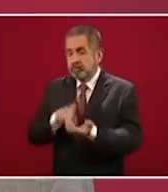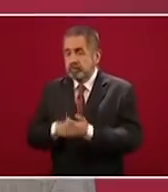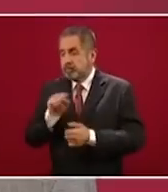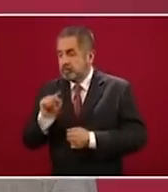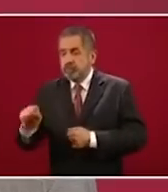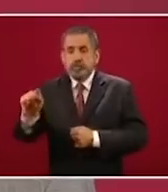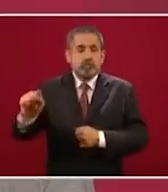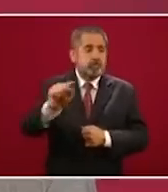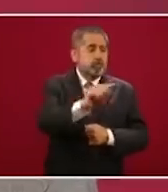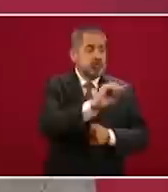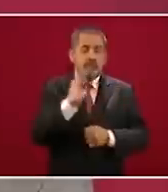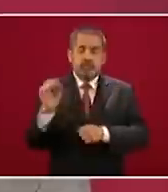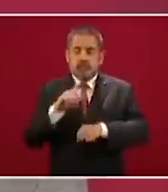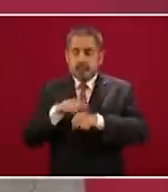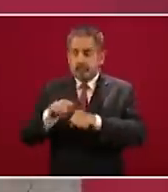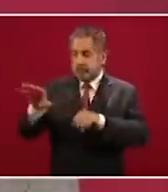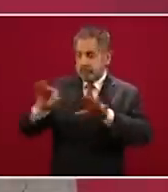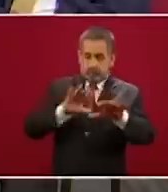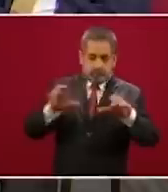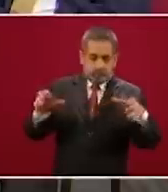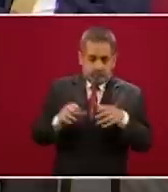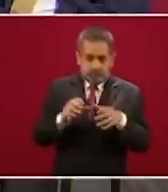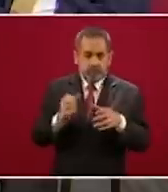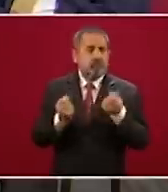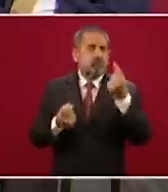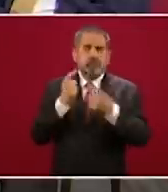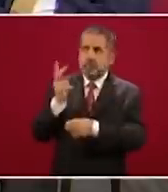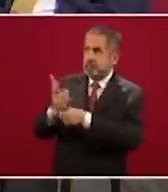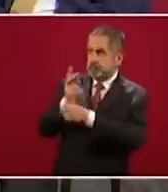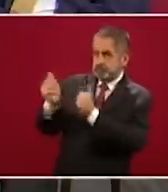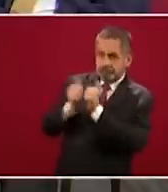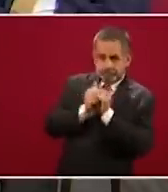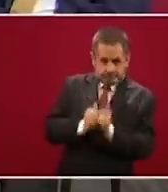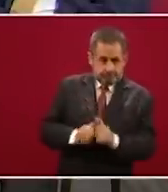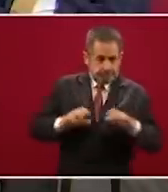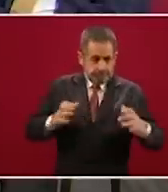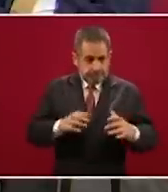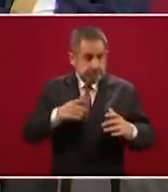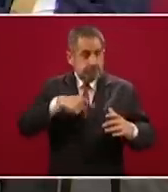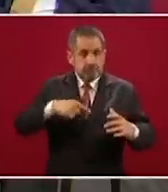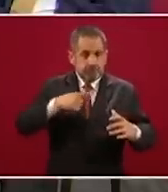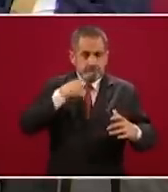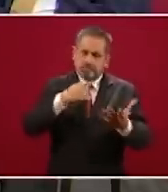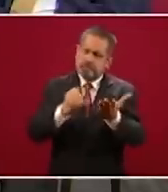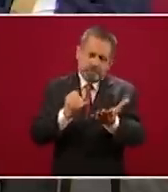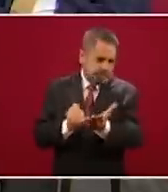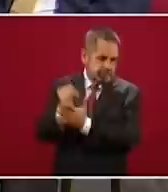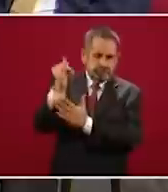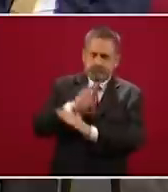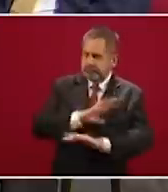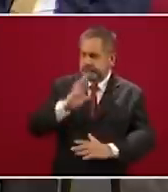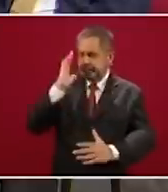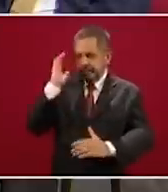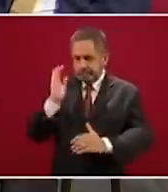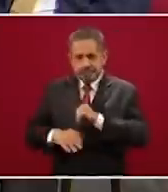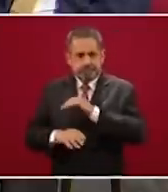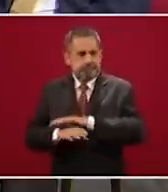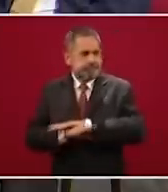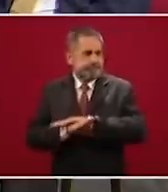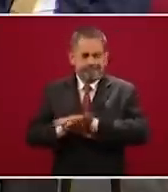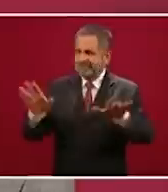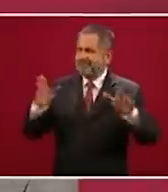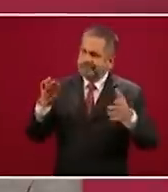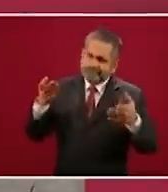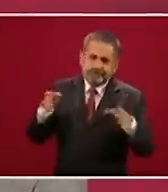la administración pública, tiene también invitados permanentes y puede tomar resoluciones ejecutivas de excepción si así fuera el